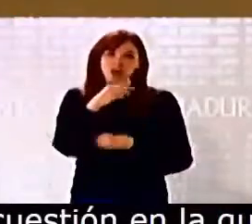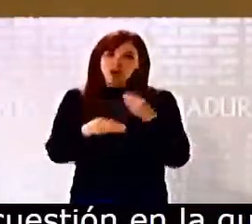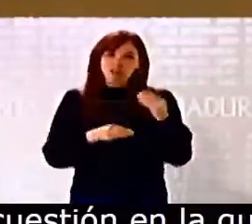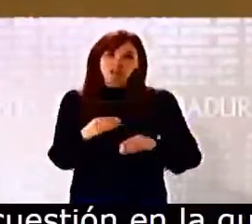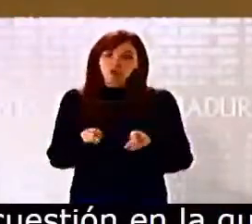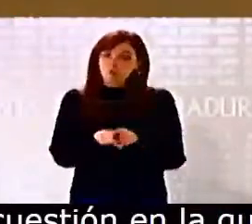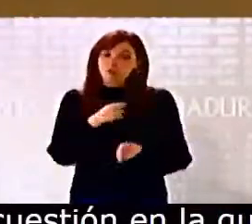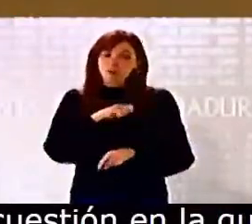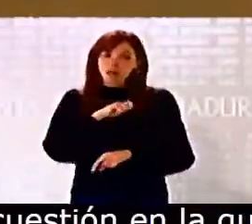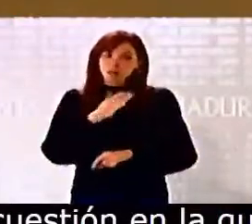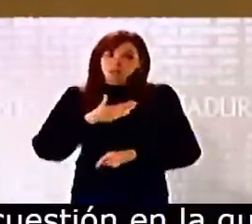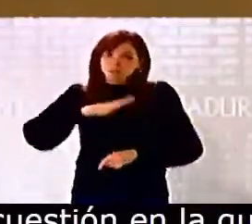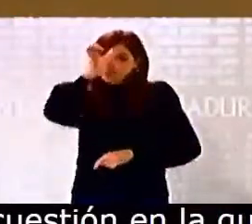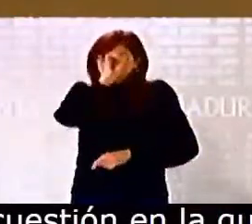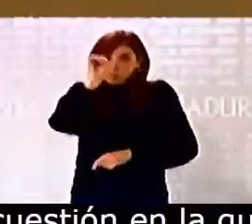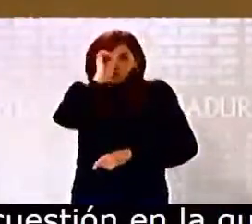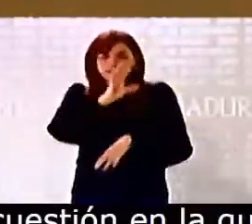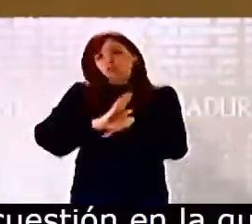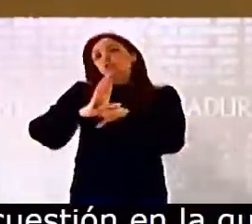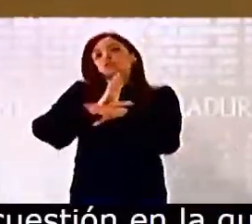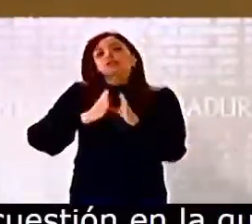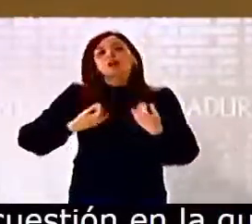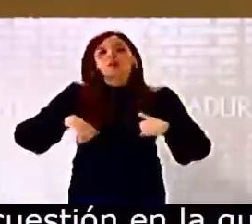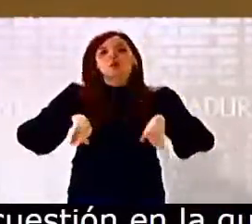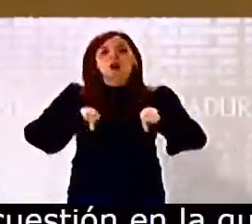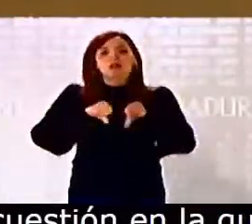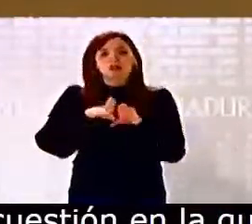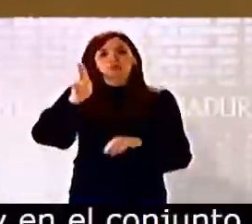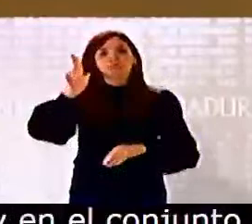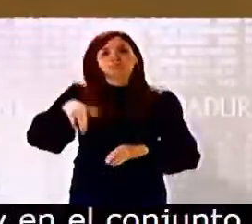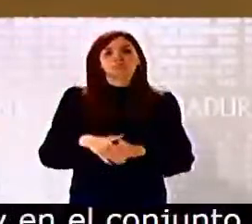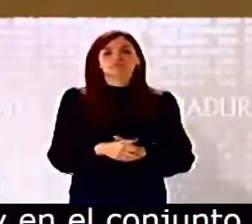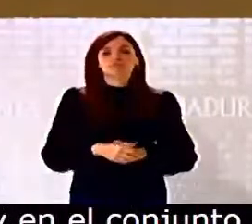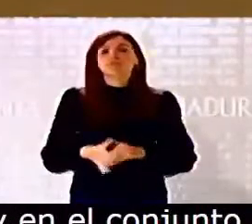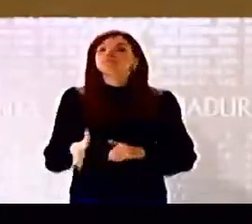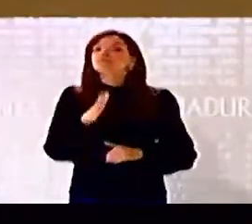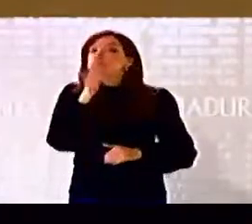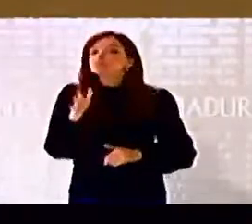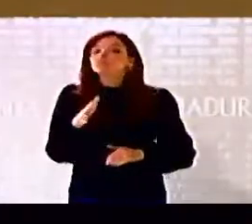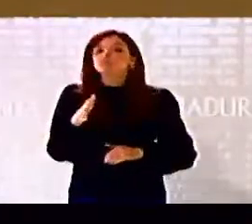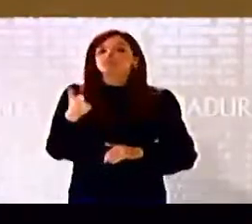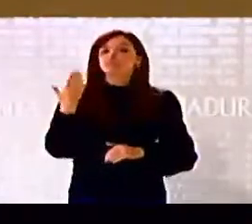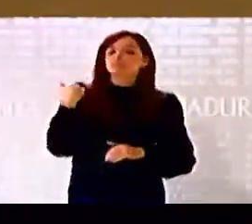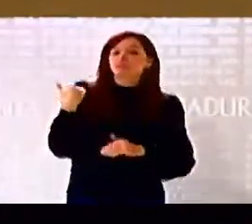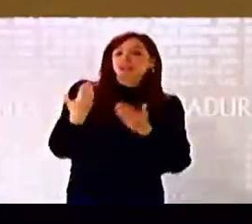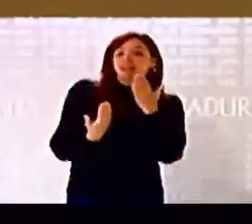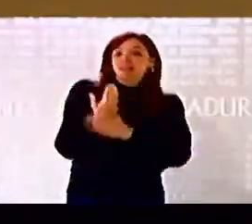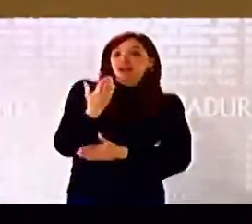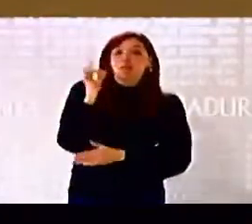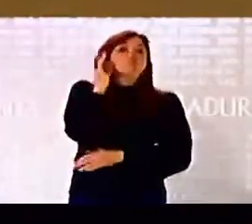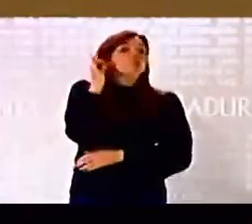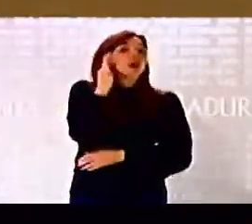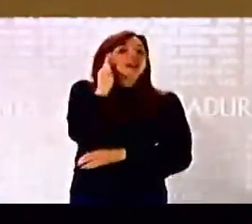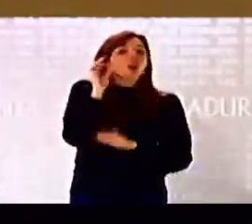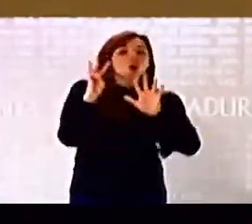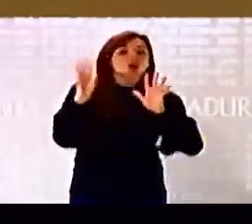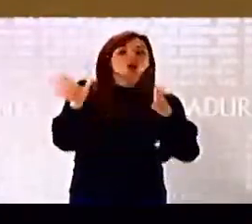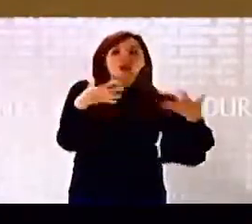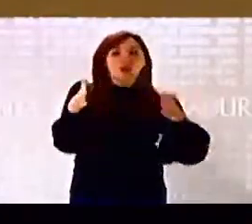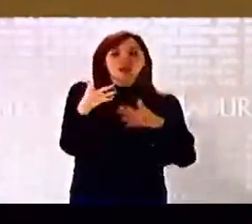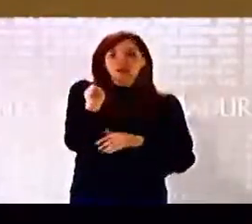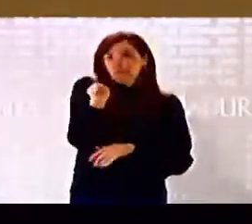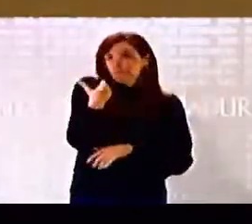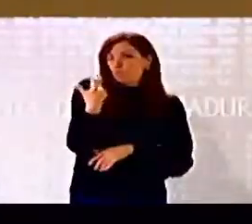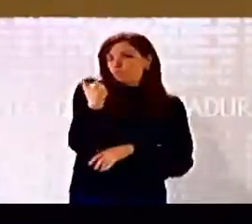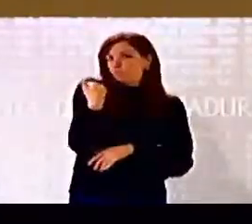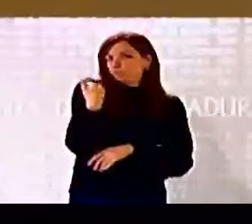Esta es mi opinión como consejera de Igualdad tras la resaca de un 8 de marzo que ha sido reivindicativo en Extremadura y